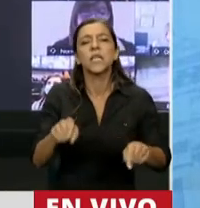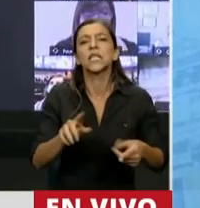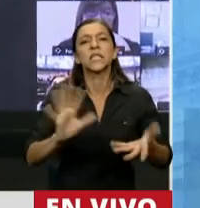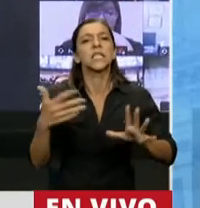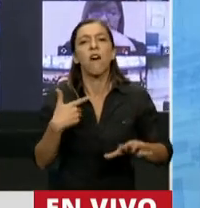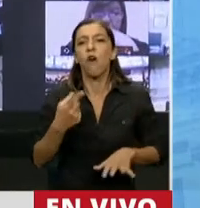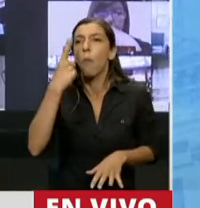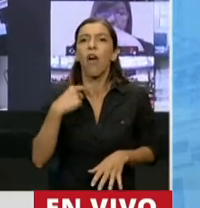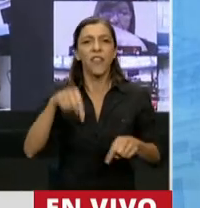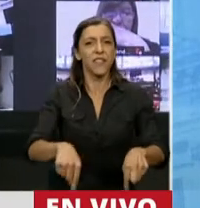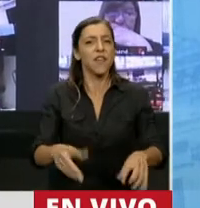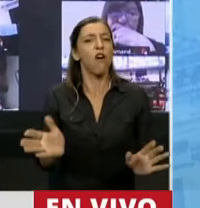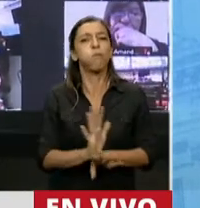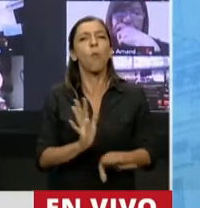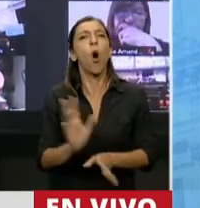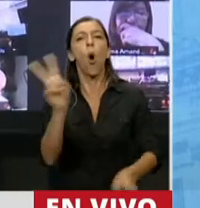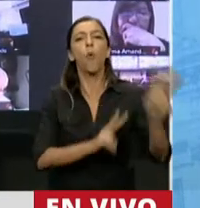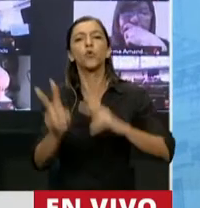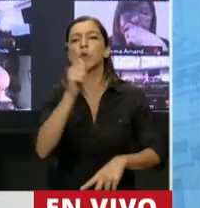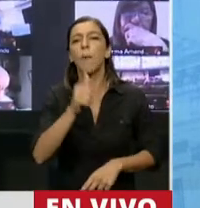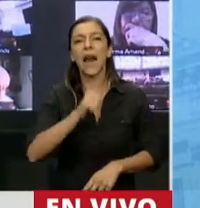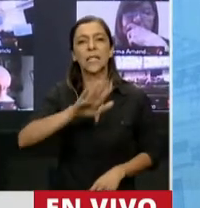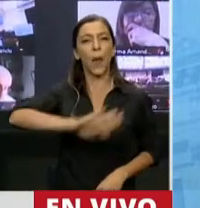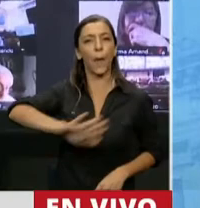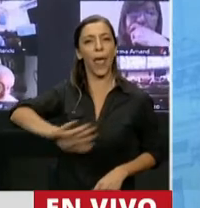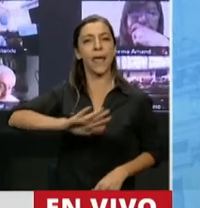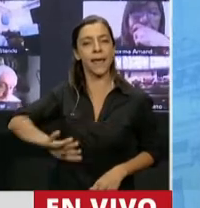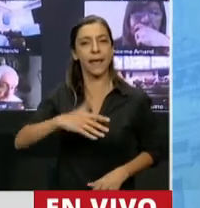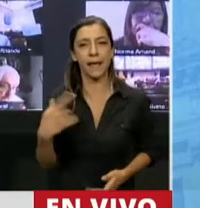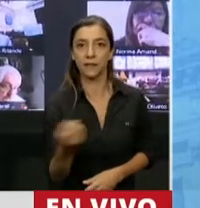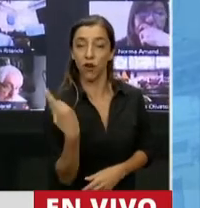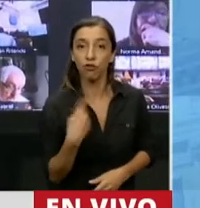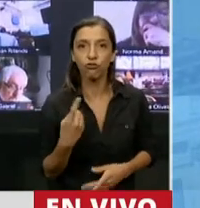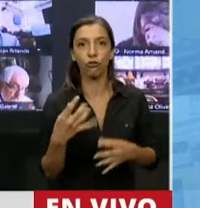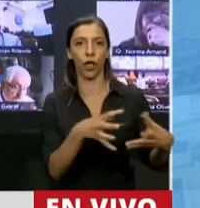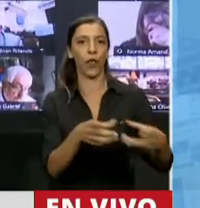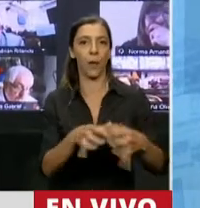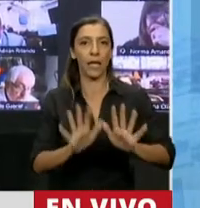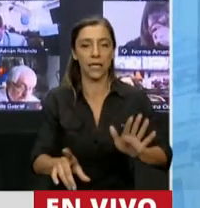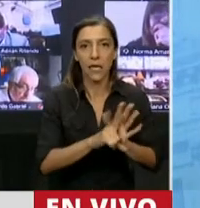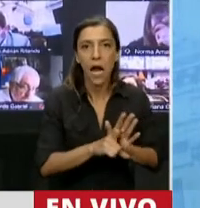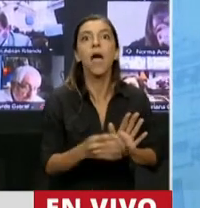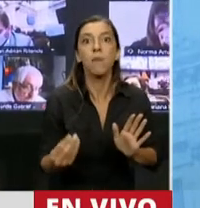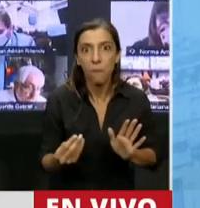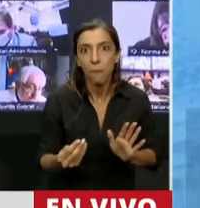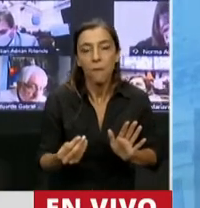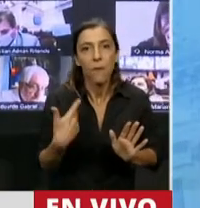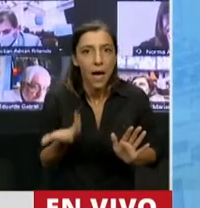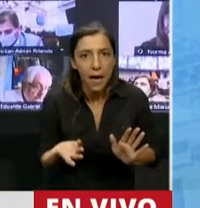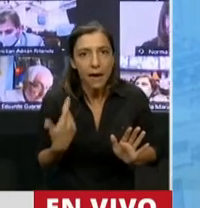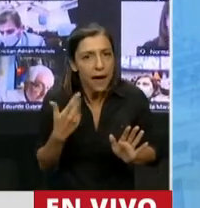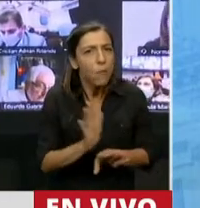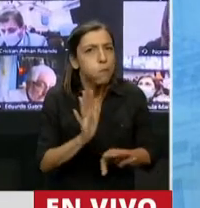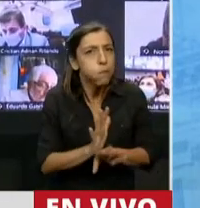en el día de hoy con olor a venganza la ley que estamos discutiendo la ley por la cual van a ser afectadas las vidas de